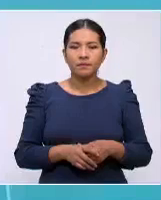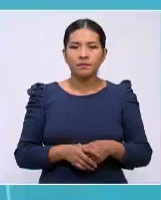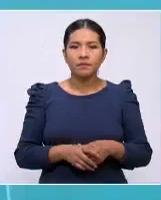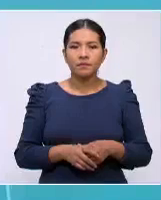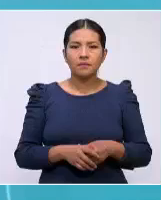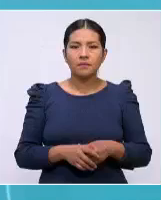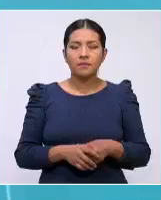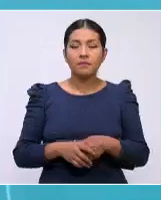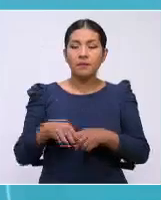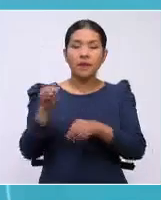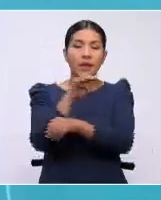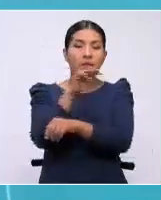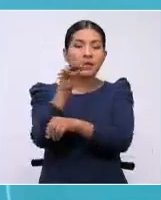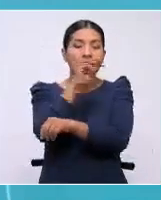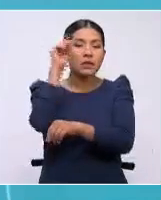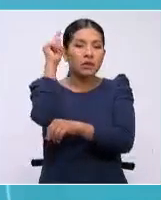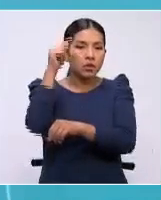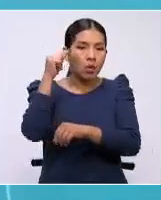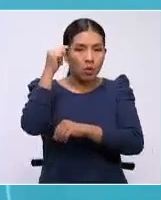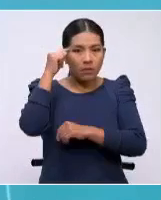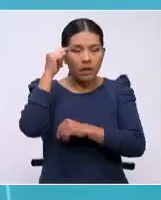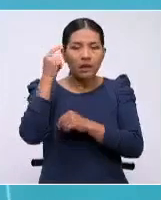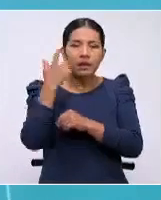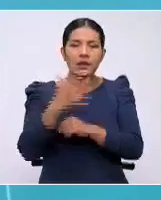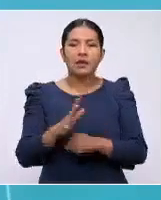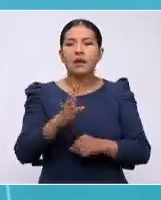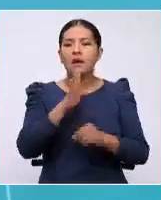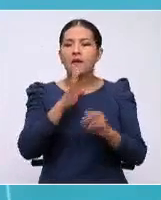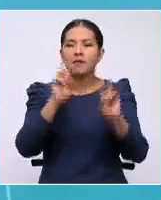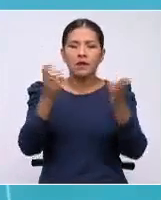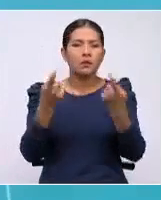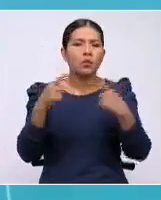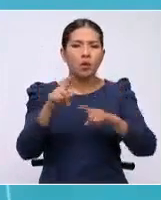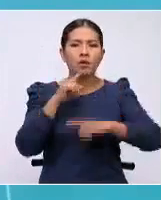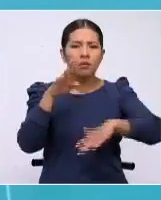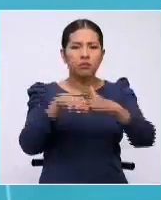El ministro de Gobierno se refirió a la intervención que se realizó en la unidad de DIPROVE.